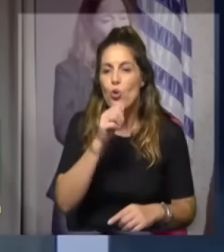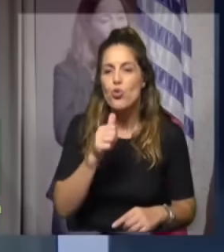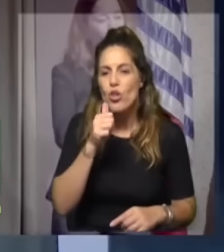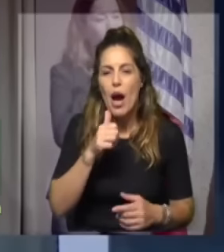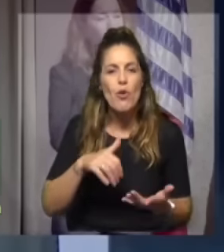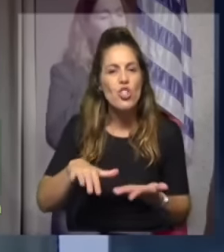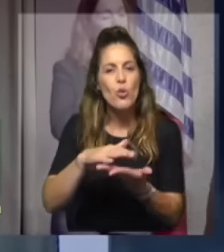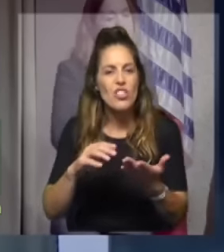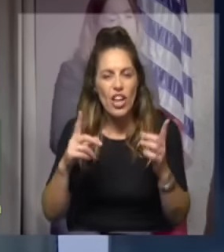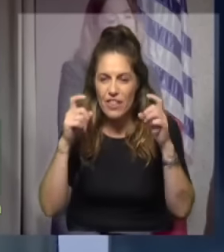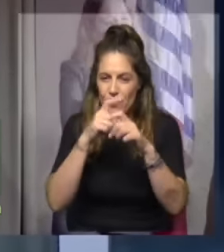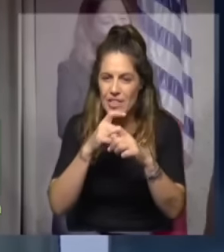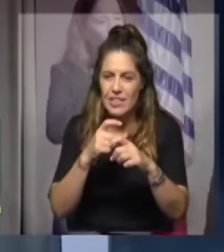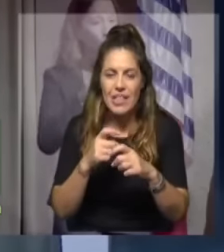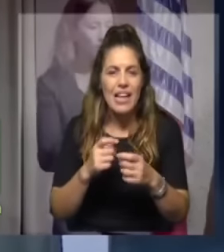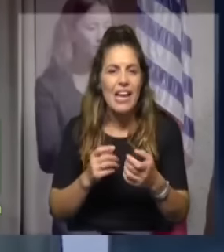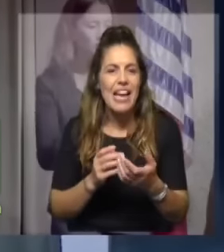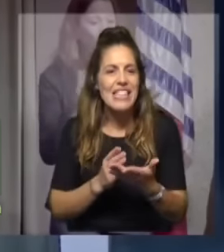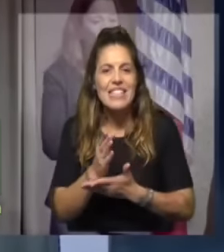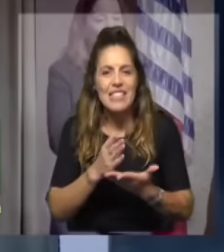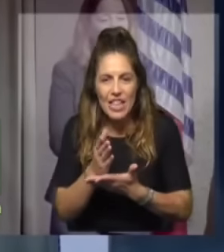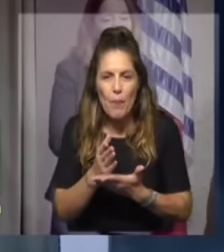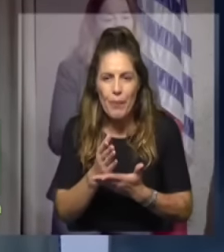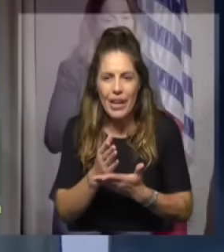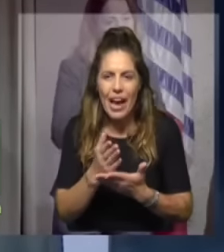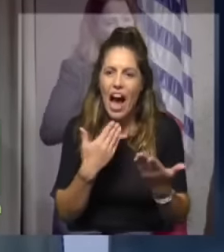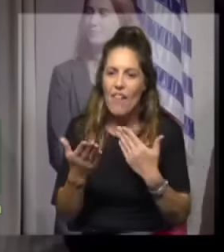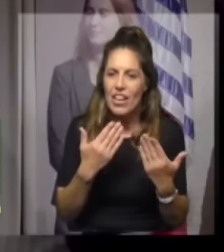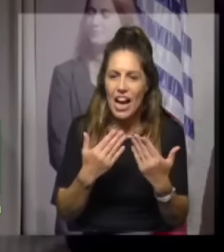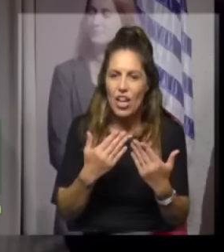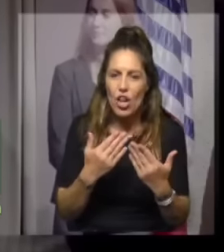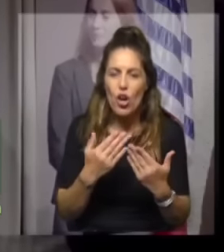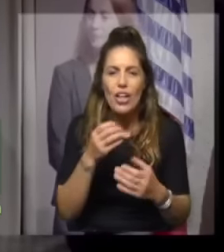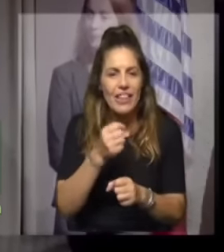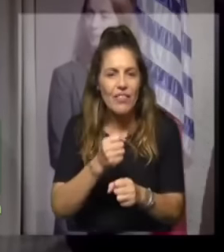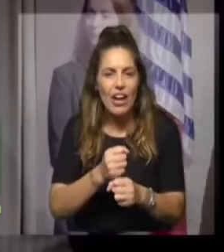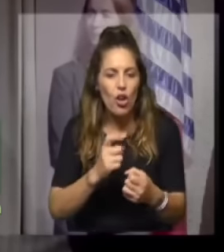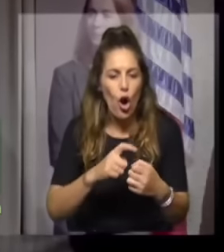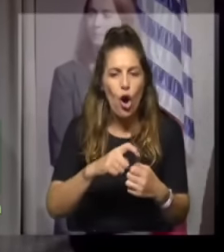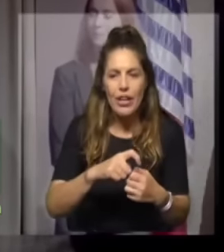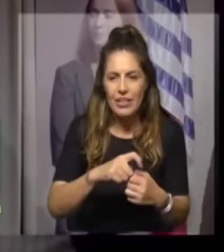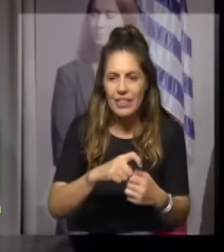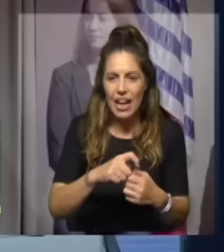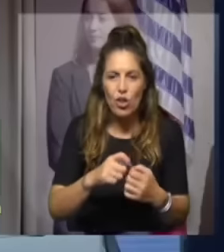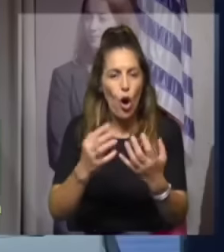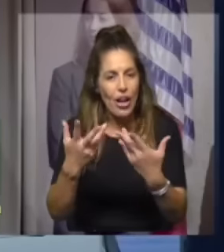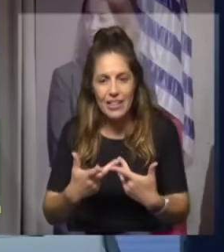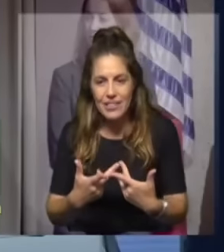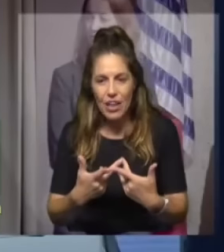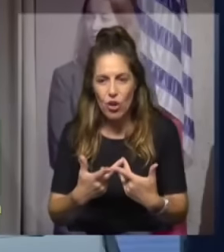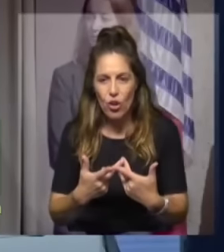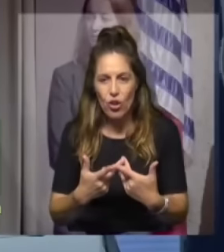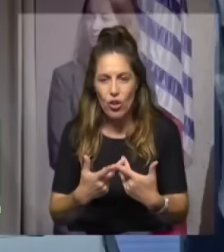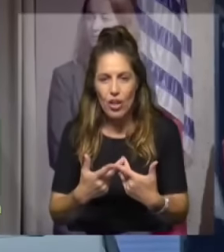y nuestra apuesta fue siempre el interlocutor es el trabajador organizado en su sindicato no había otra forma No